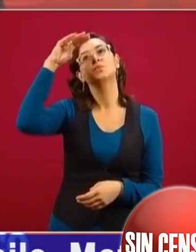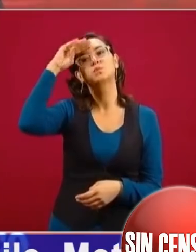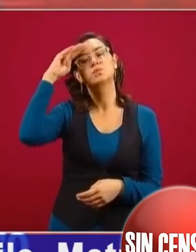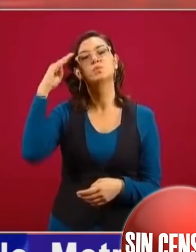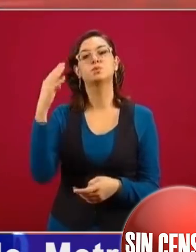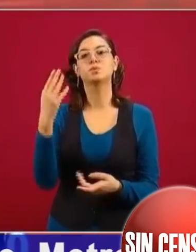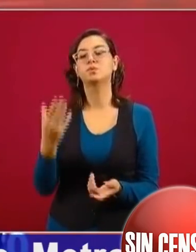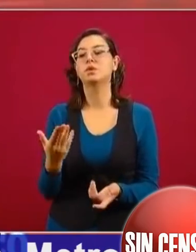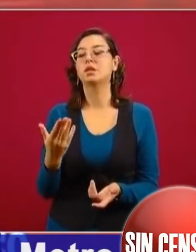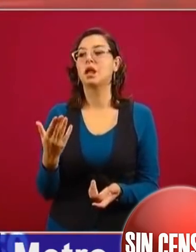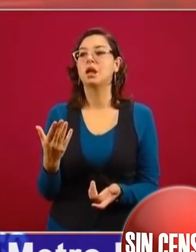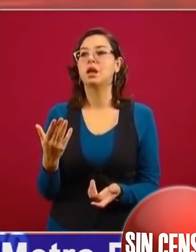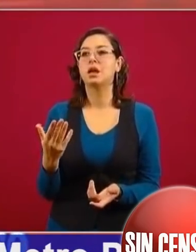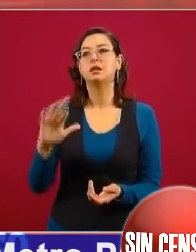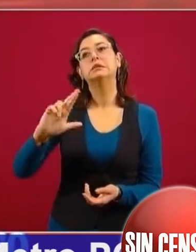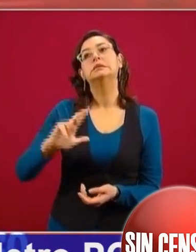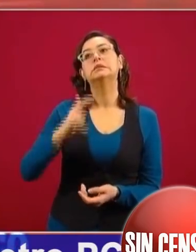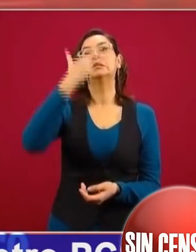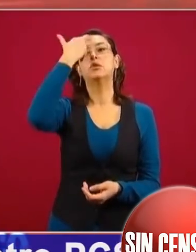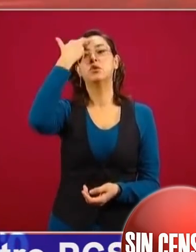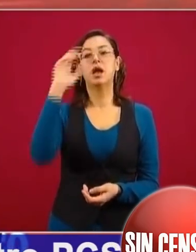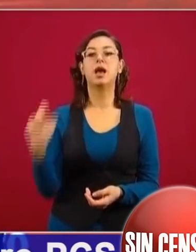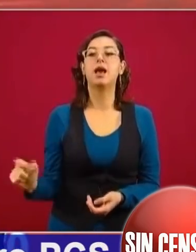de Hacienda,